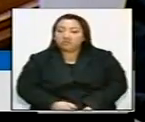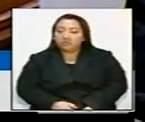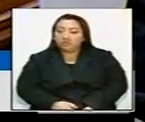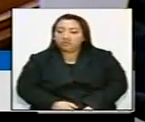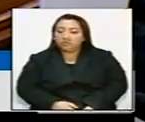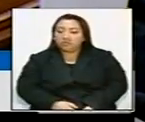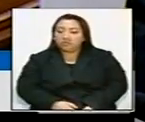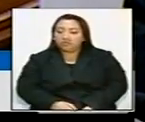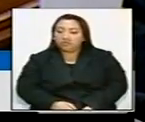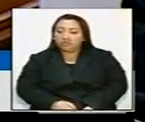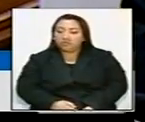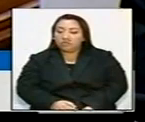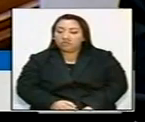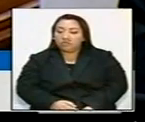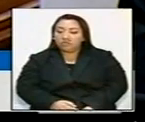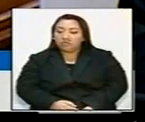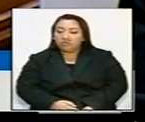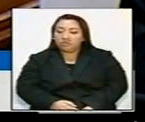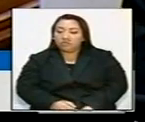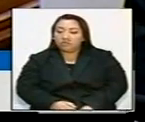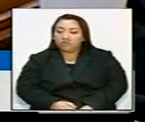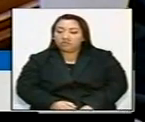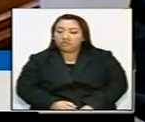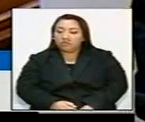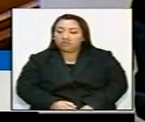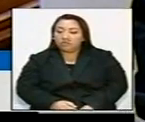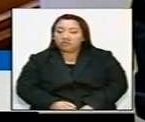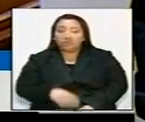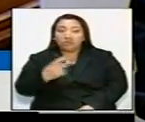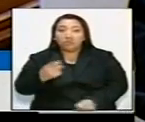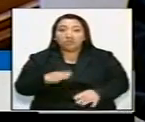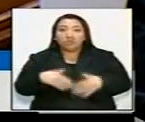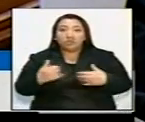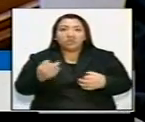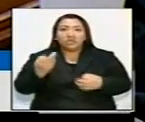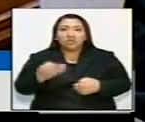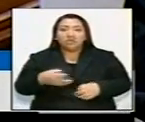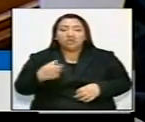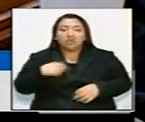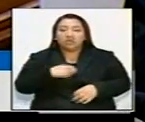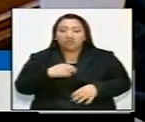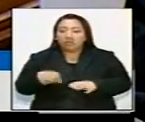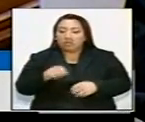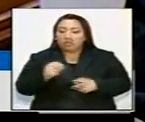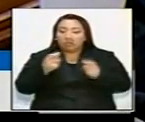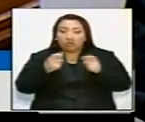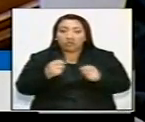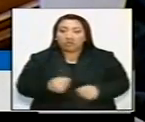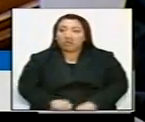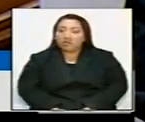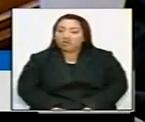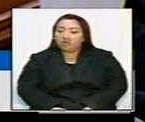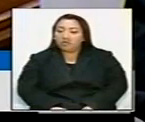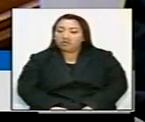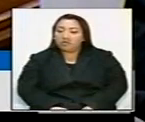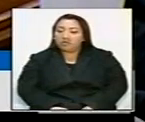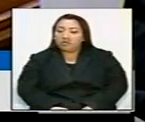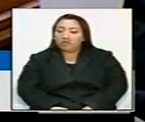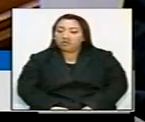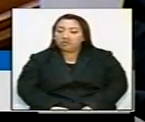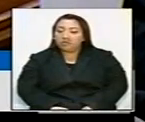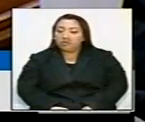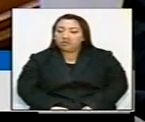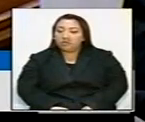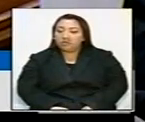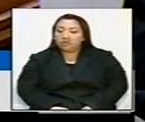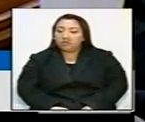esto solo va a ser posible siempre y cuando hay un marco regulatorio que dé la tranquilidad